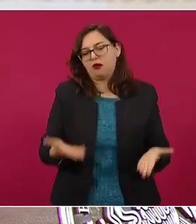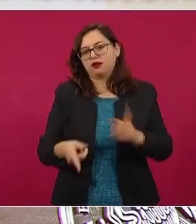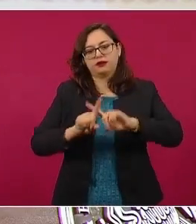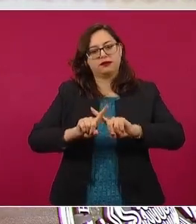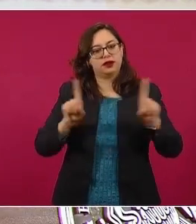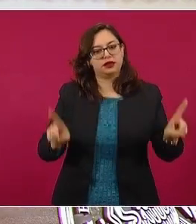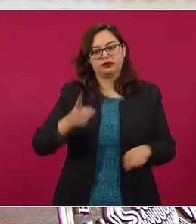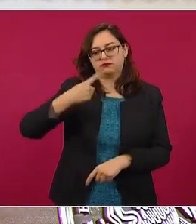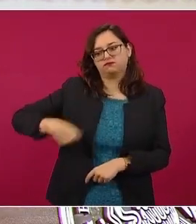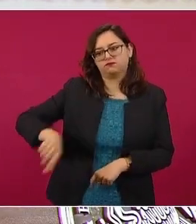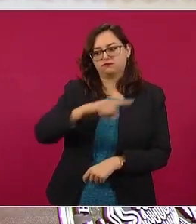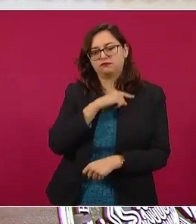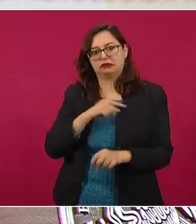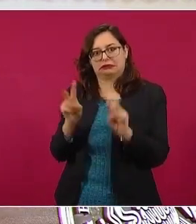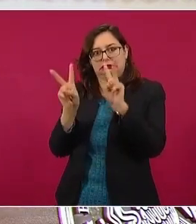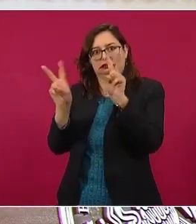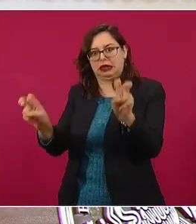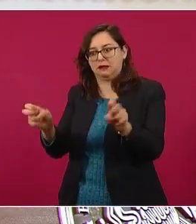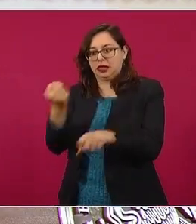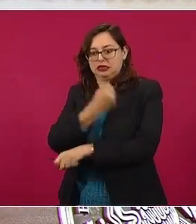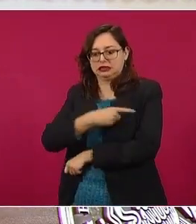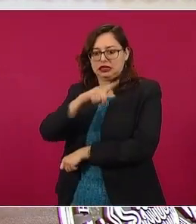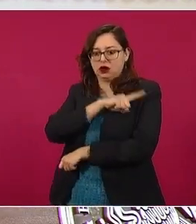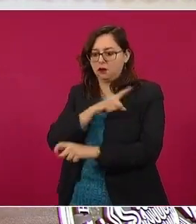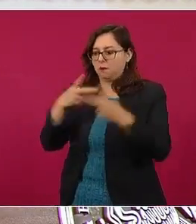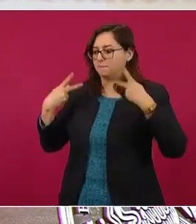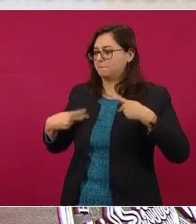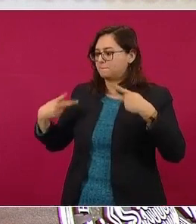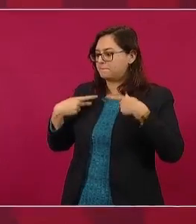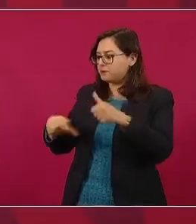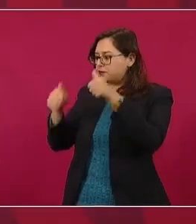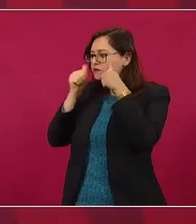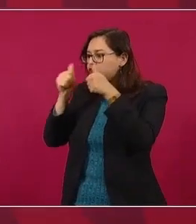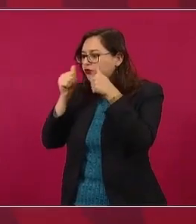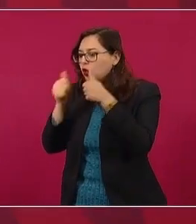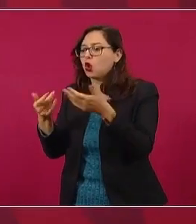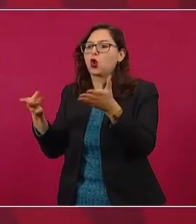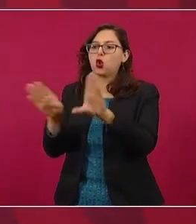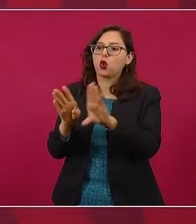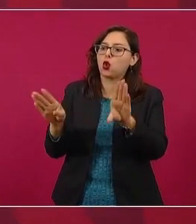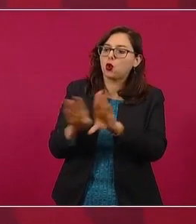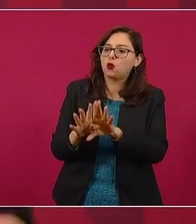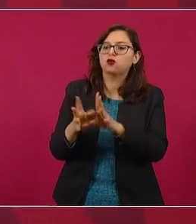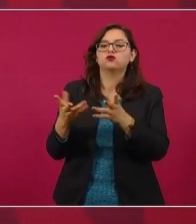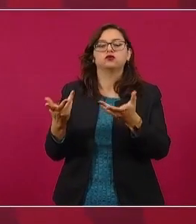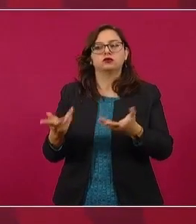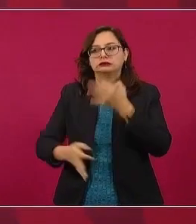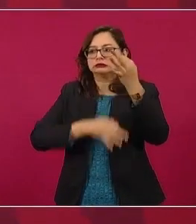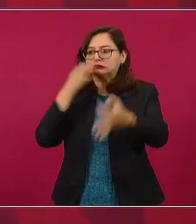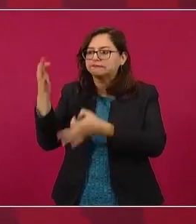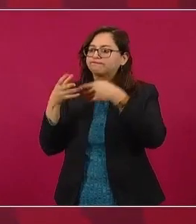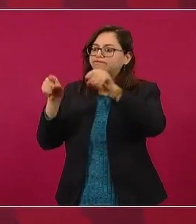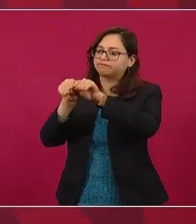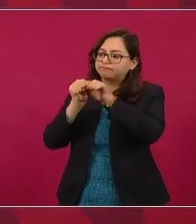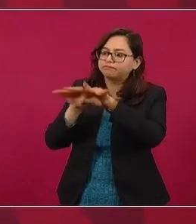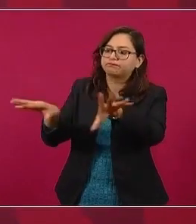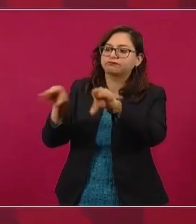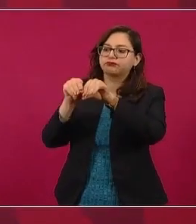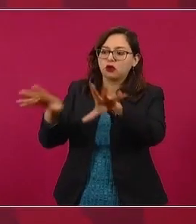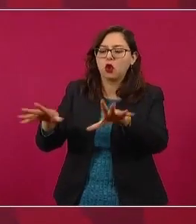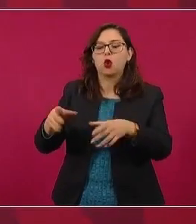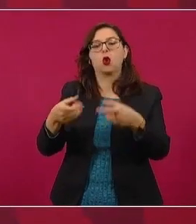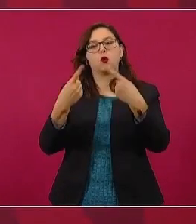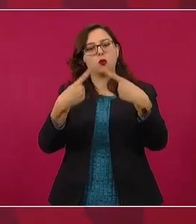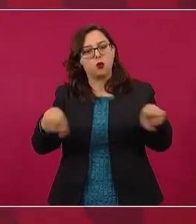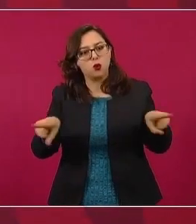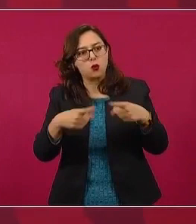que incluye la participación de músicos y de cineastas para pues recrear y prevenir